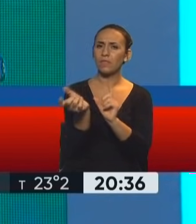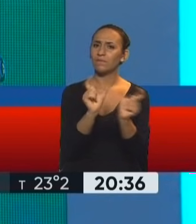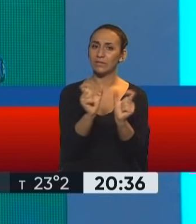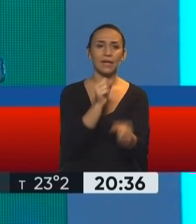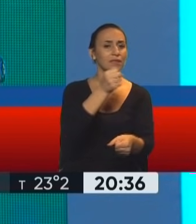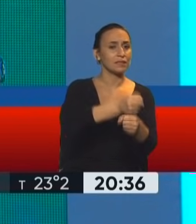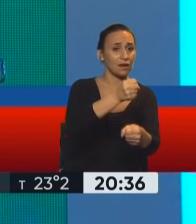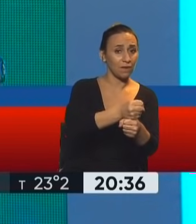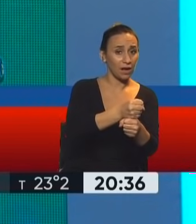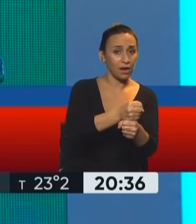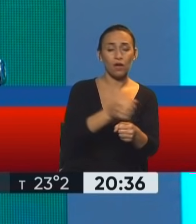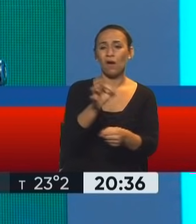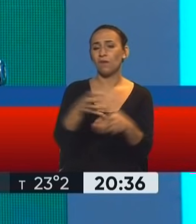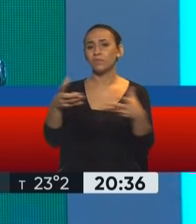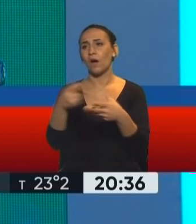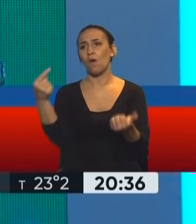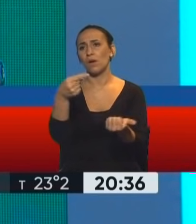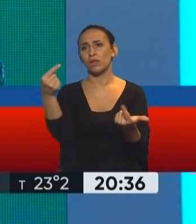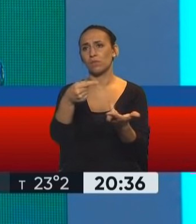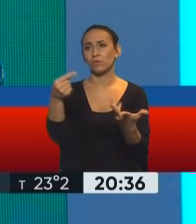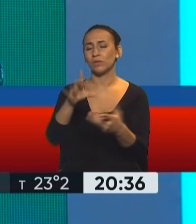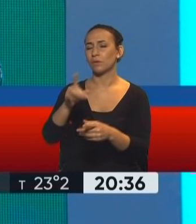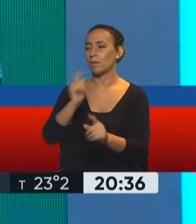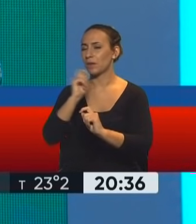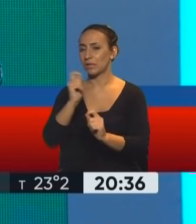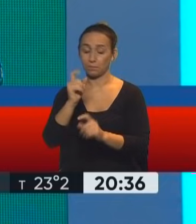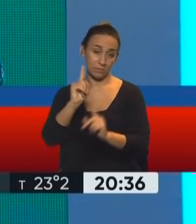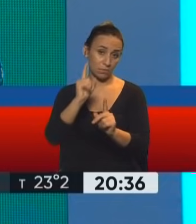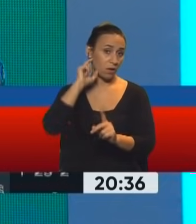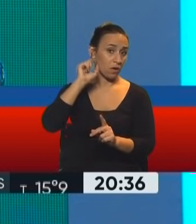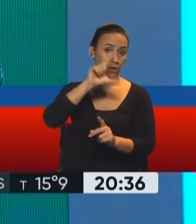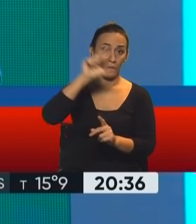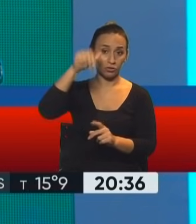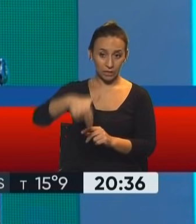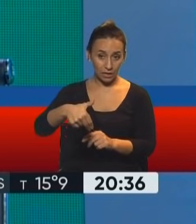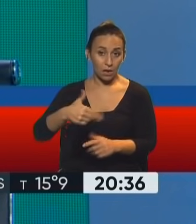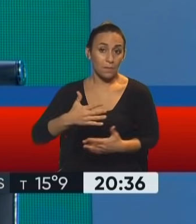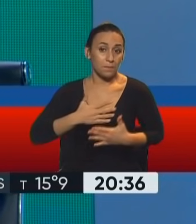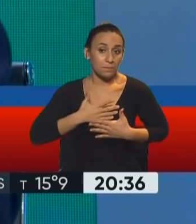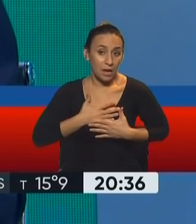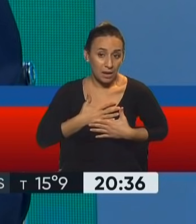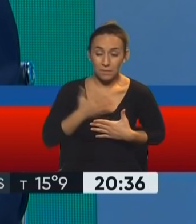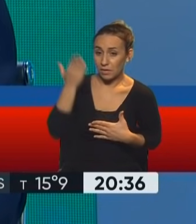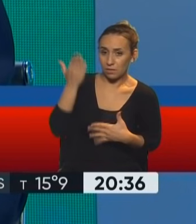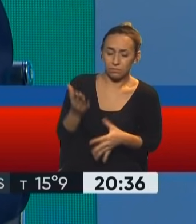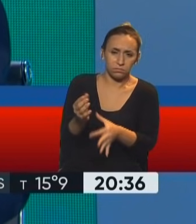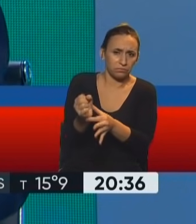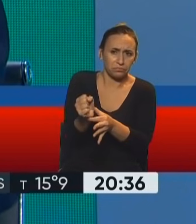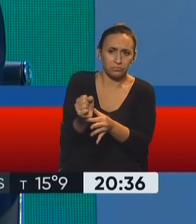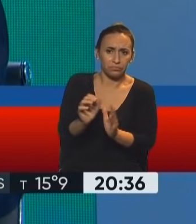es oponerse a todo, hacer operaciones de prensa. Lo de Daniel Goyán, por ejemplo, que para mí Goyán es un héroe.